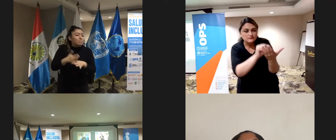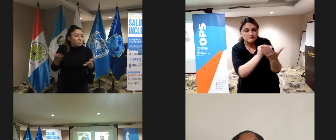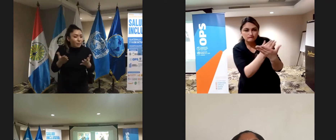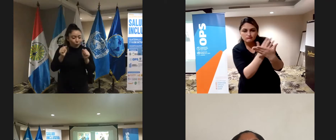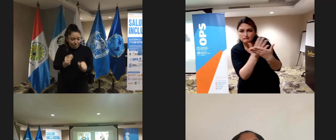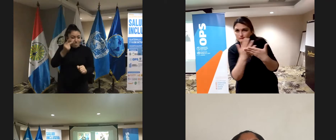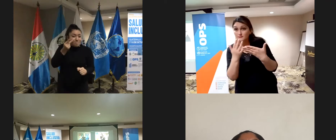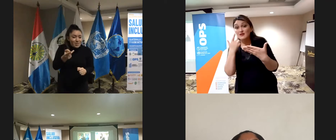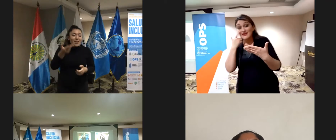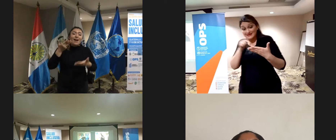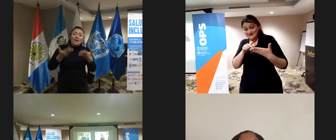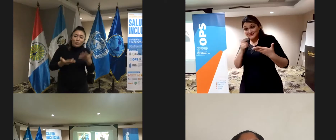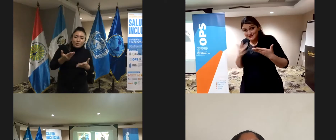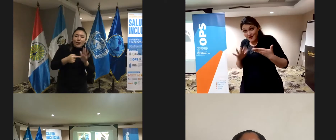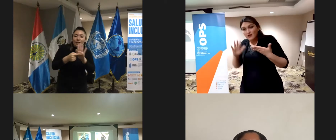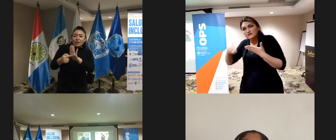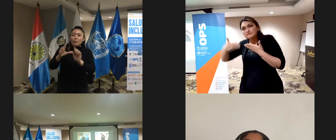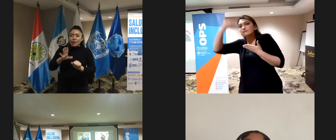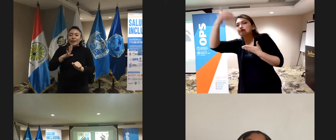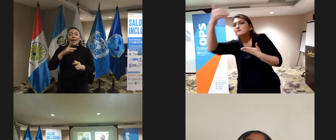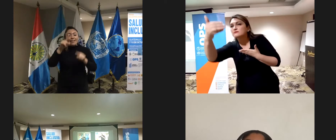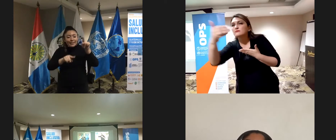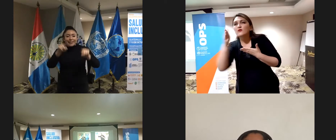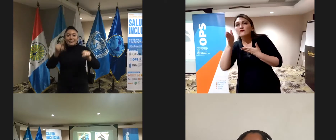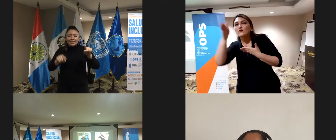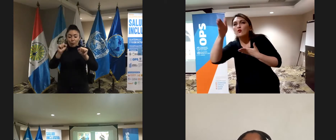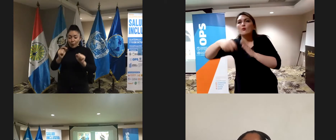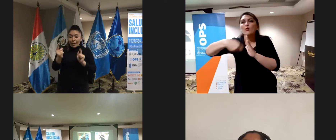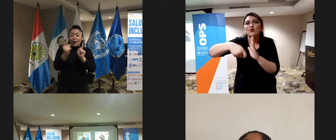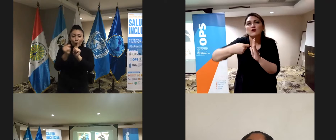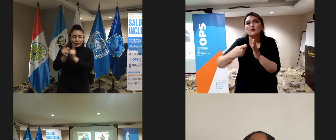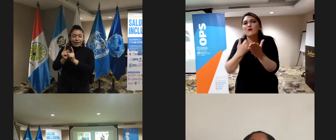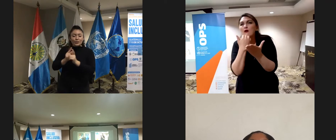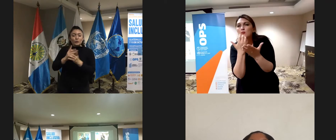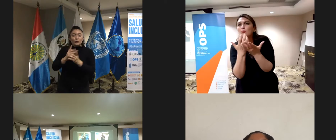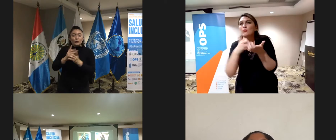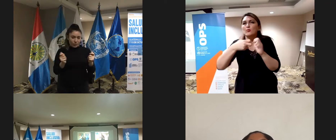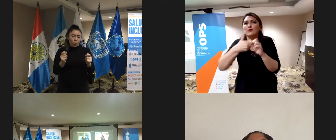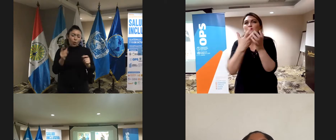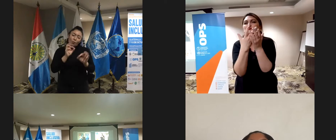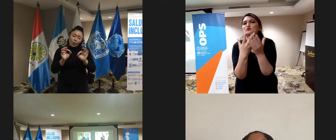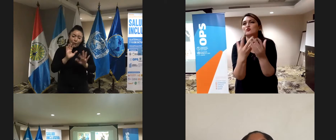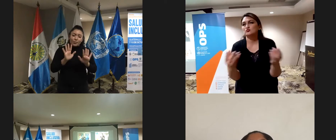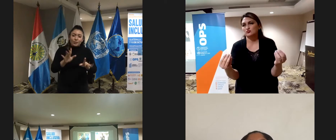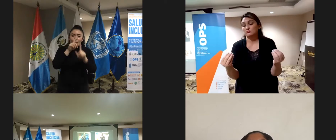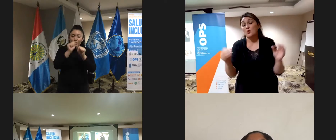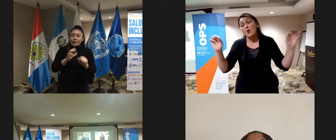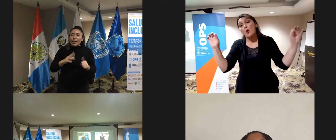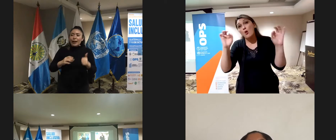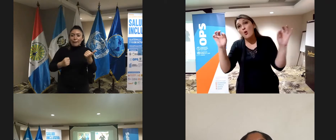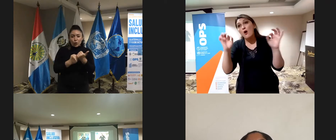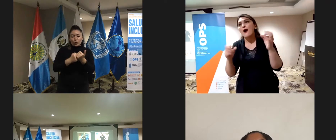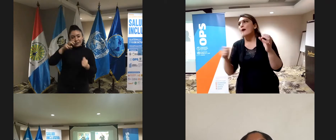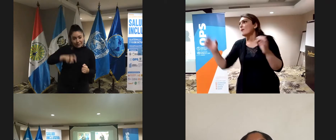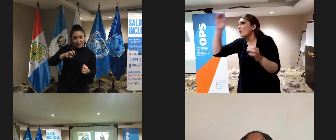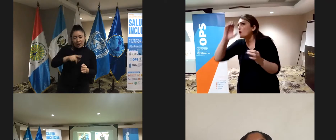las posibilidades de alternativas para encontrar soluciones o por lo menos apoyos necesarios